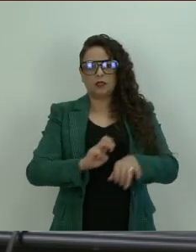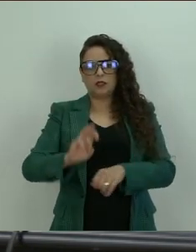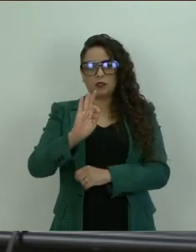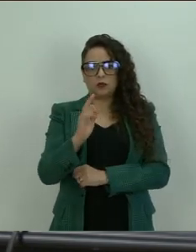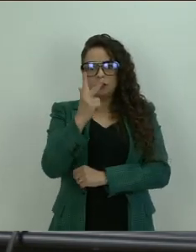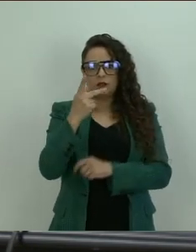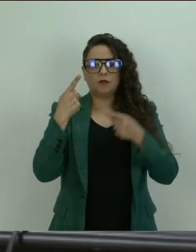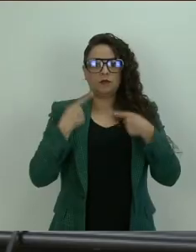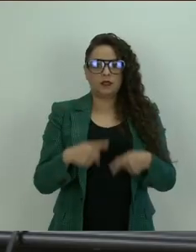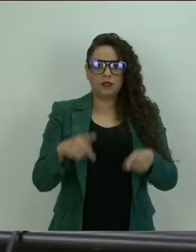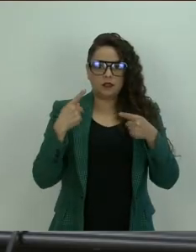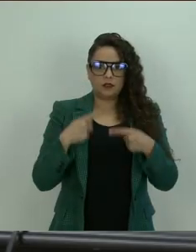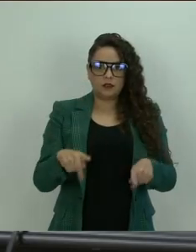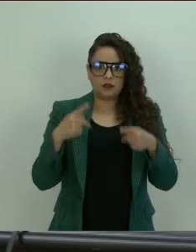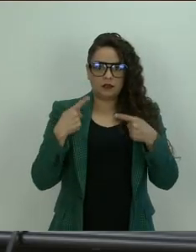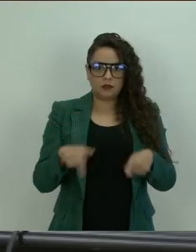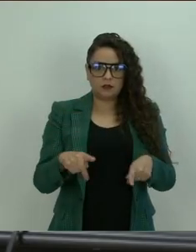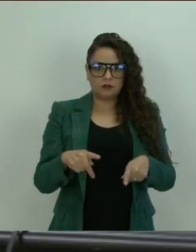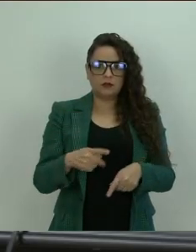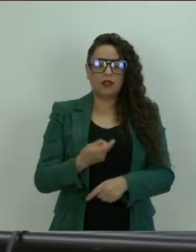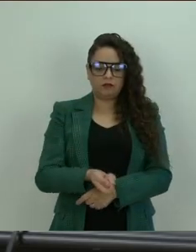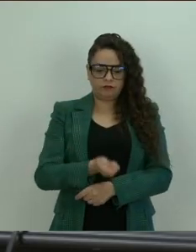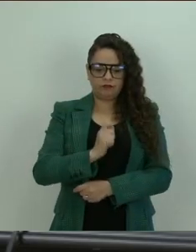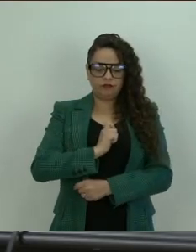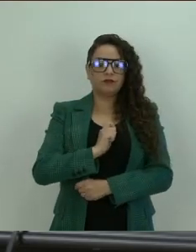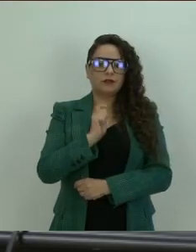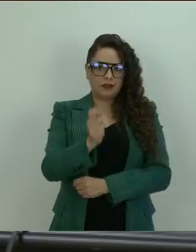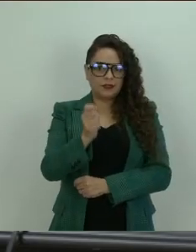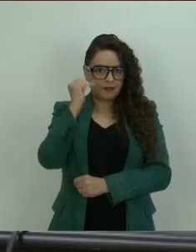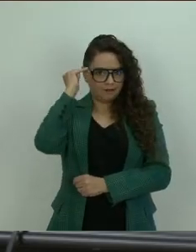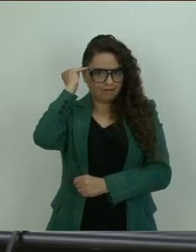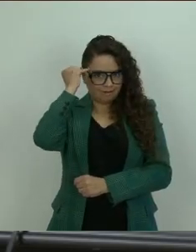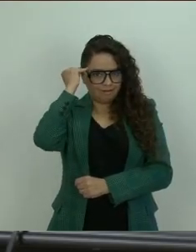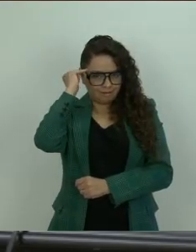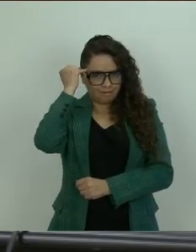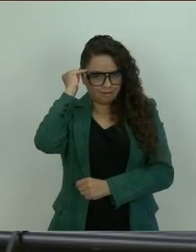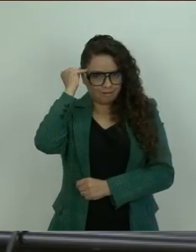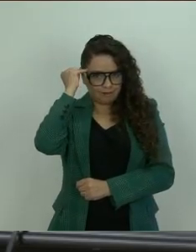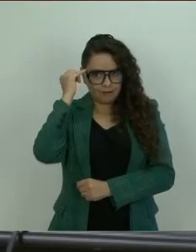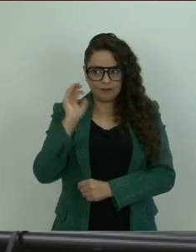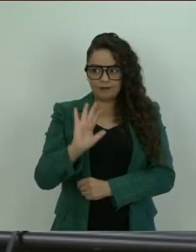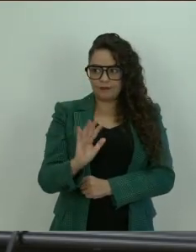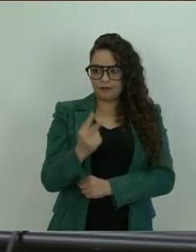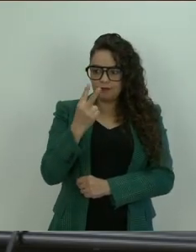825.348 personas las que se autoidentifican como indígenas, de las cuales el